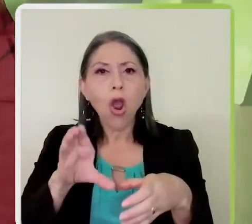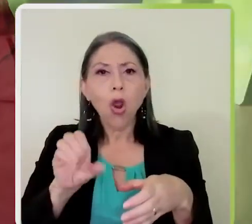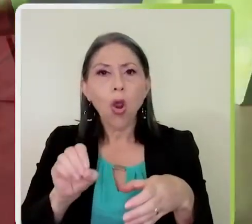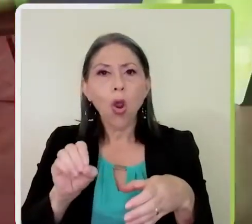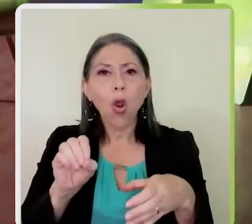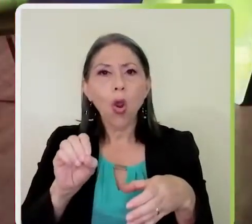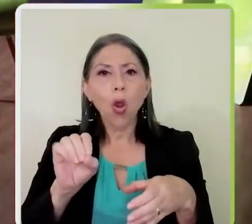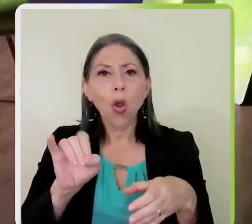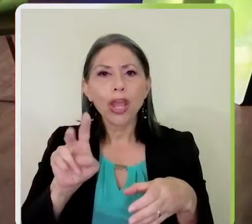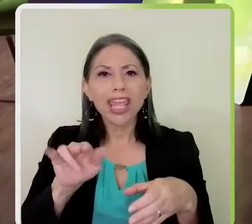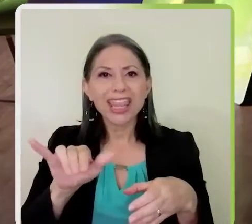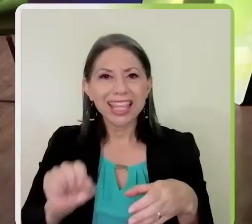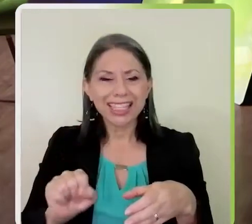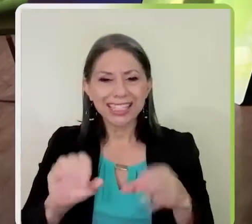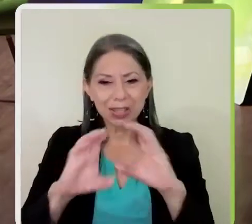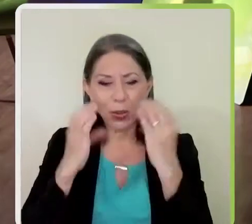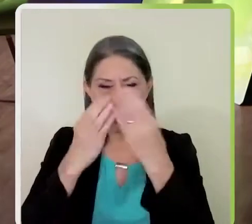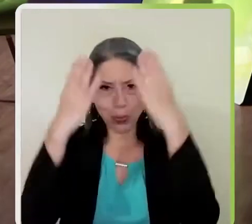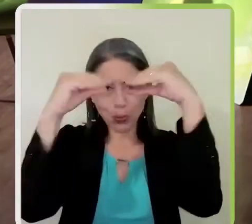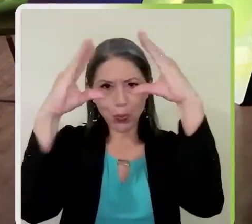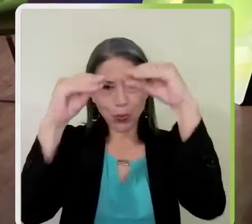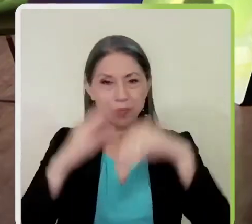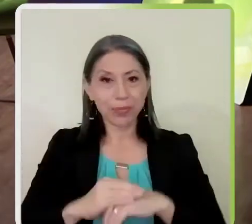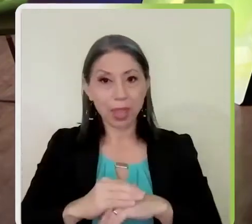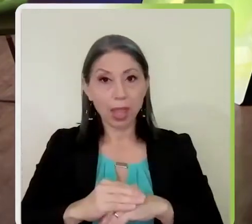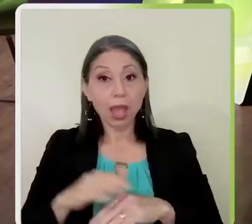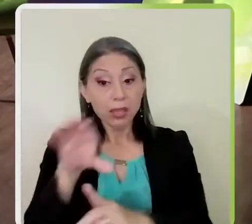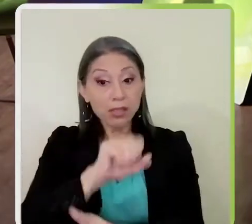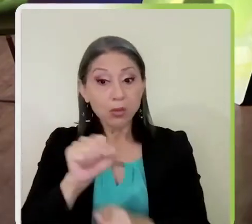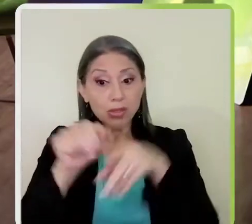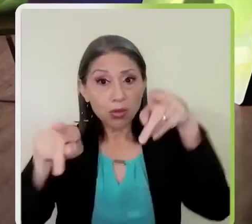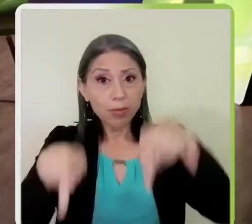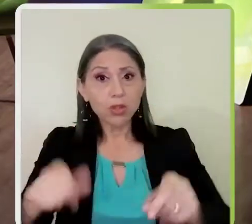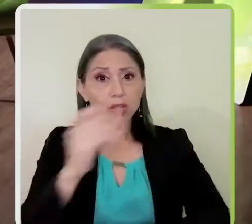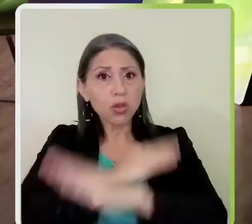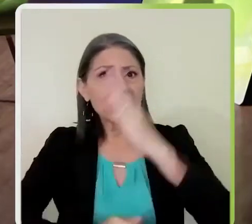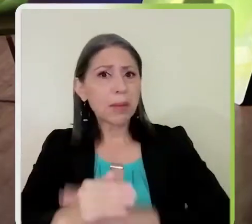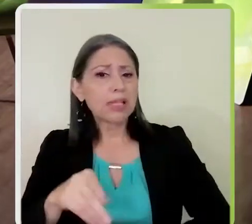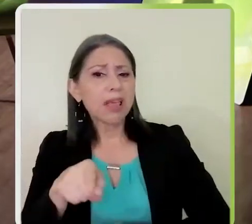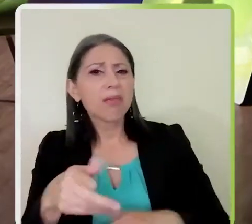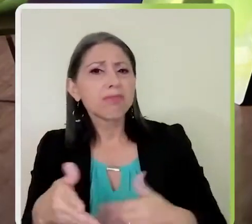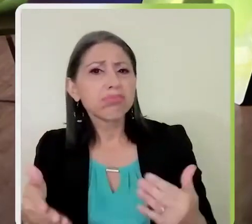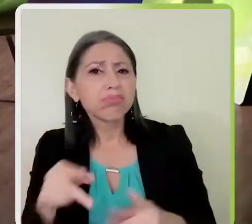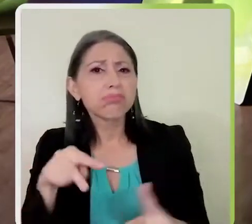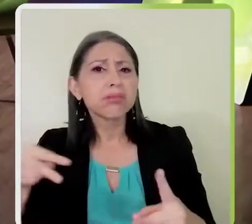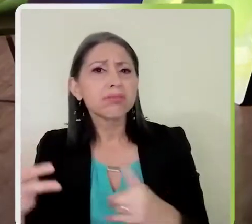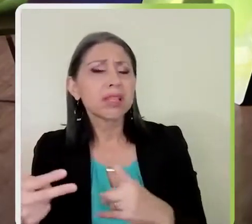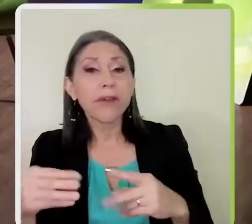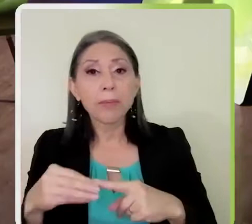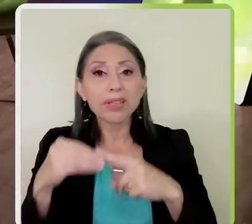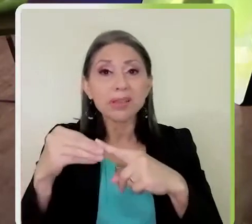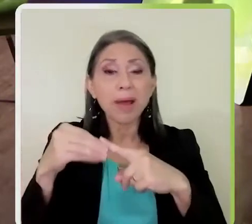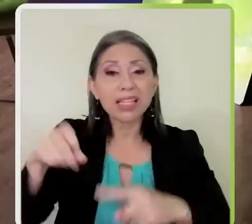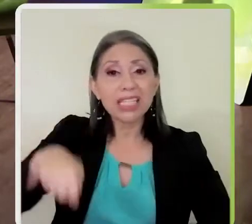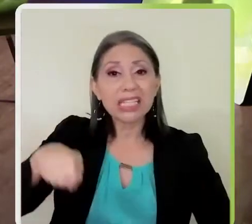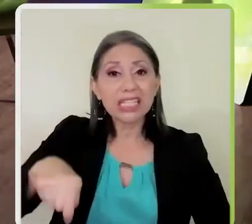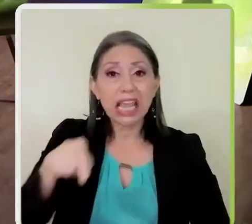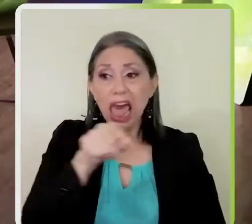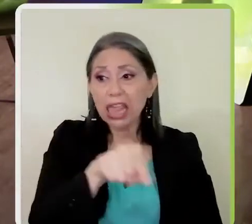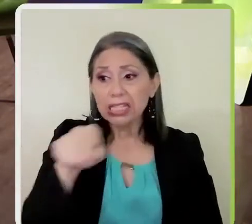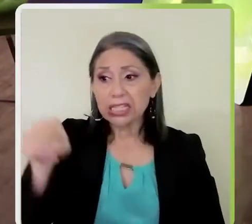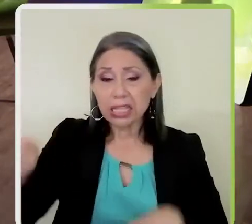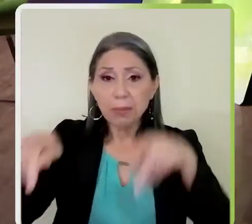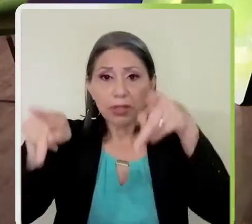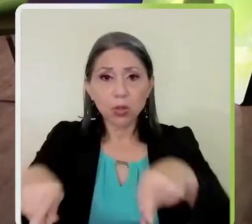esta organización de la situación de las personas con discapacidad y cuáles han sido las principales necesidades de las personas